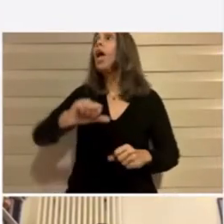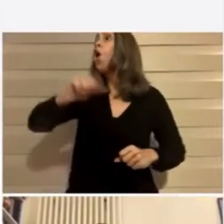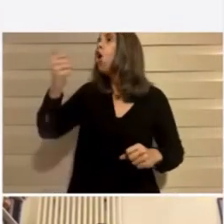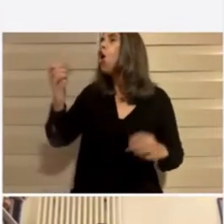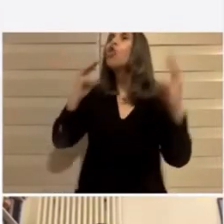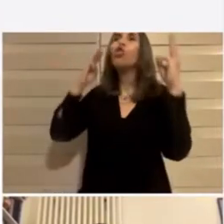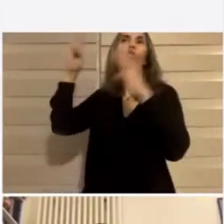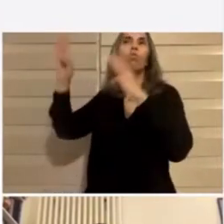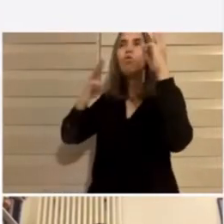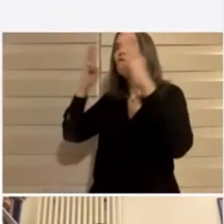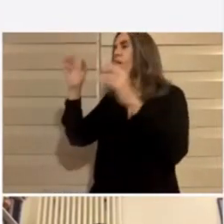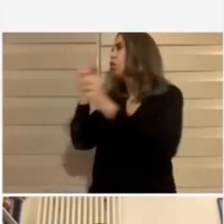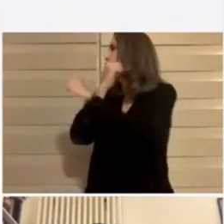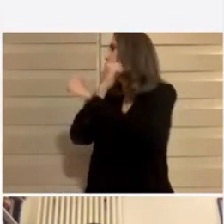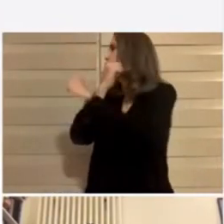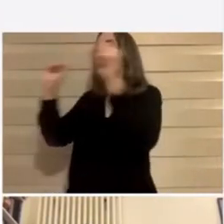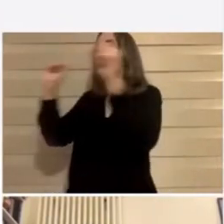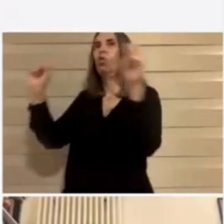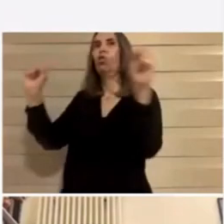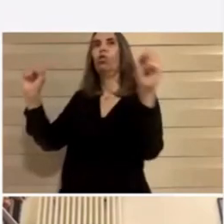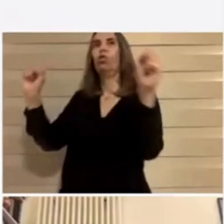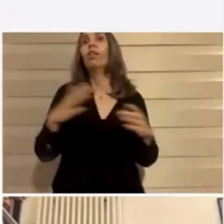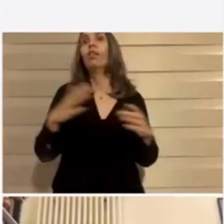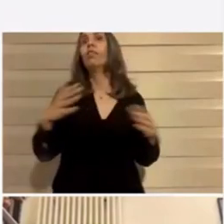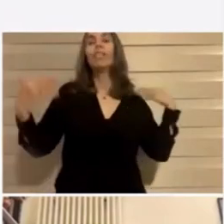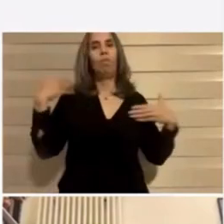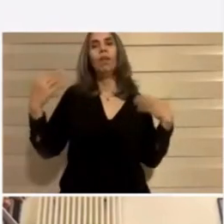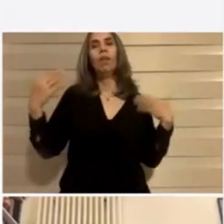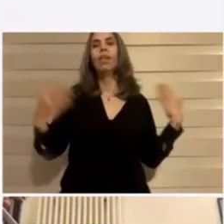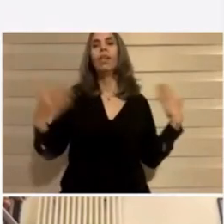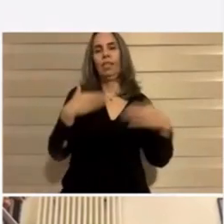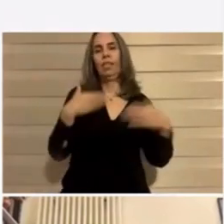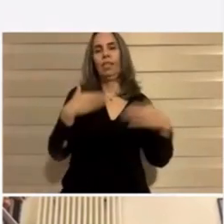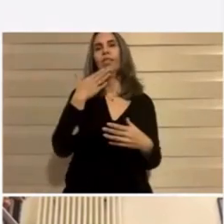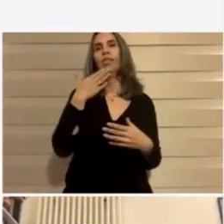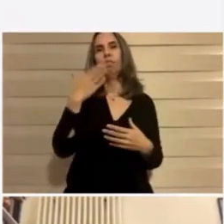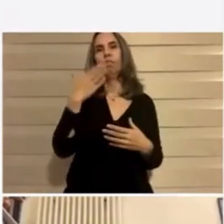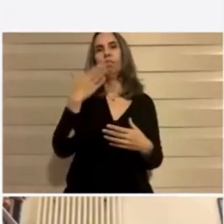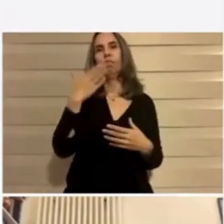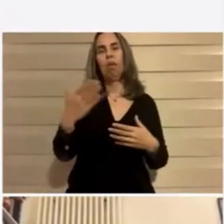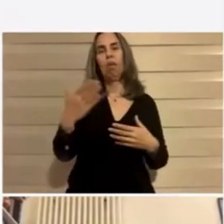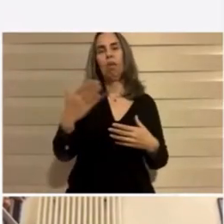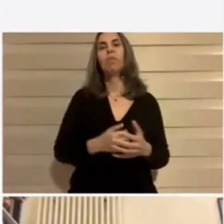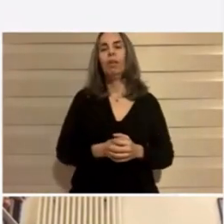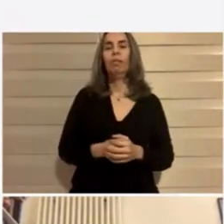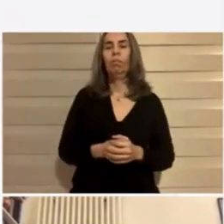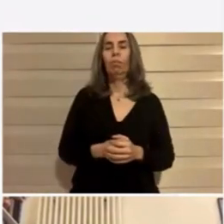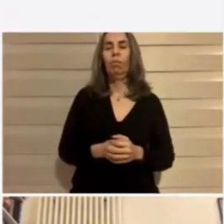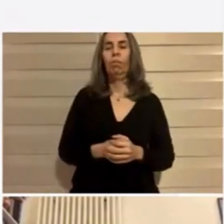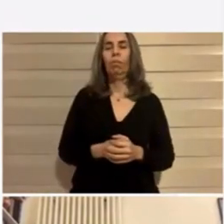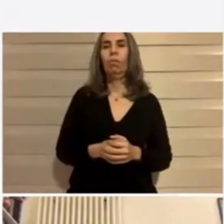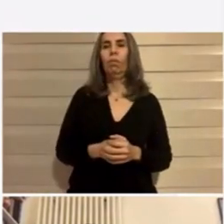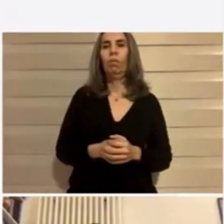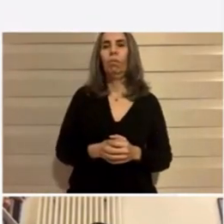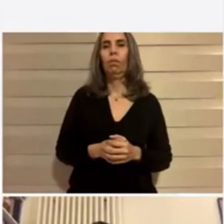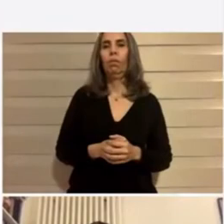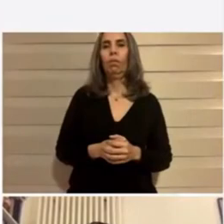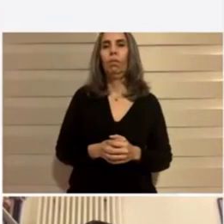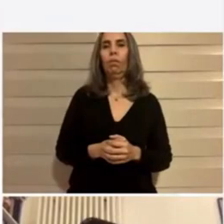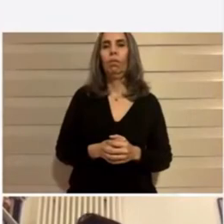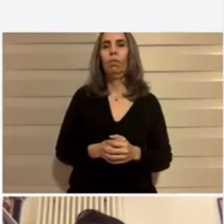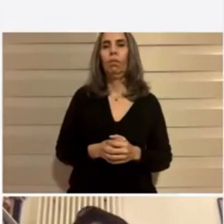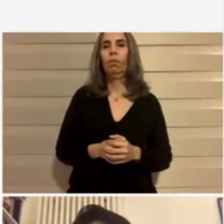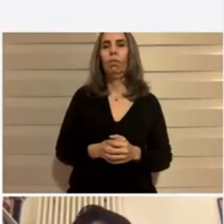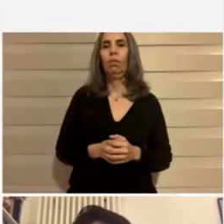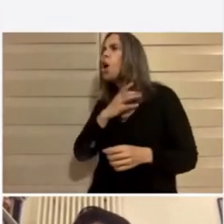proponiendo esa actividad. Y creo que en esos museos lo que hay que hacer es perderle el miedo a, híjole, si me equivoco y vengo con